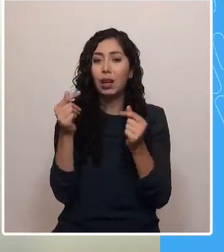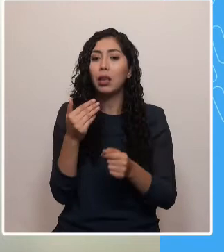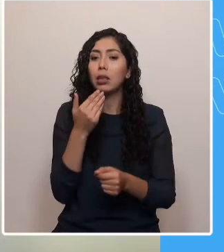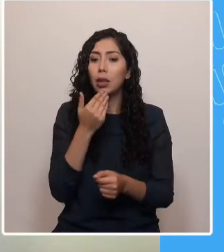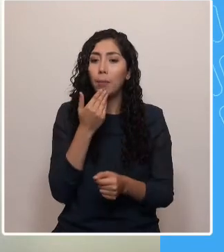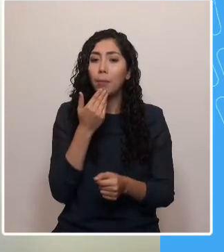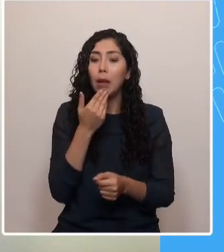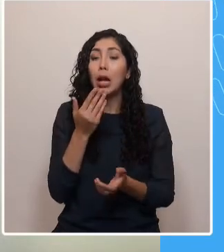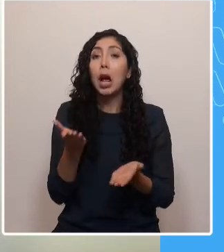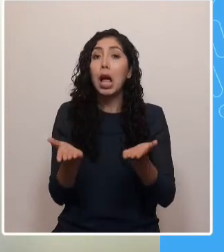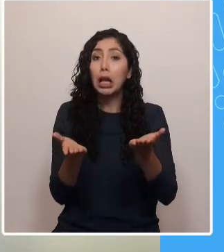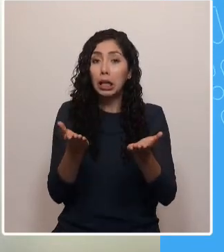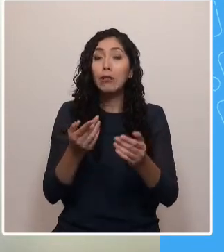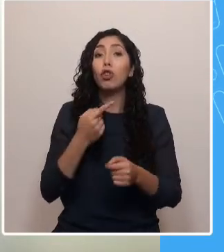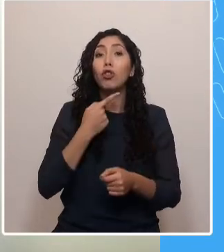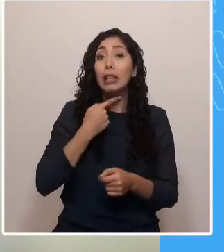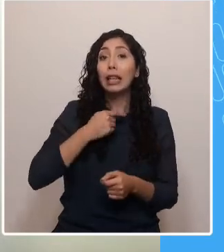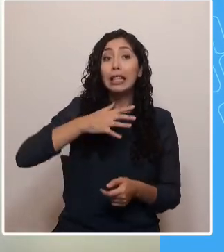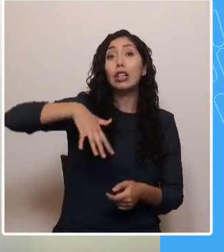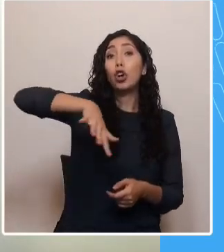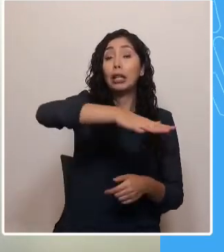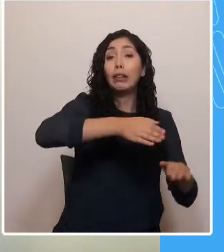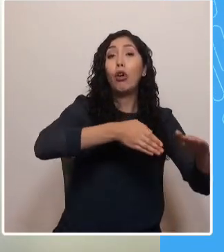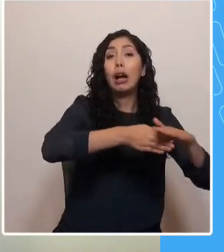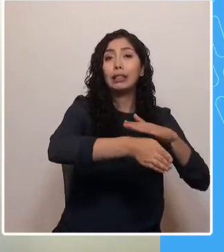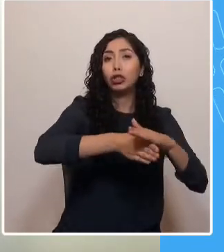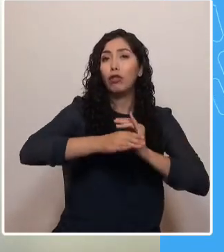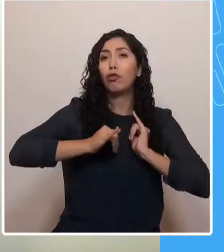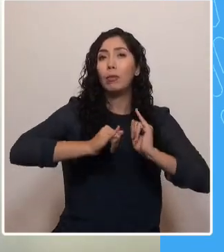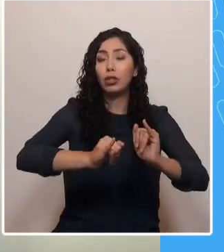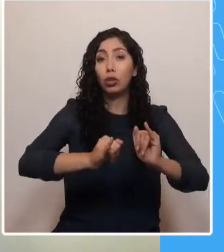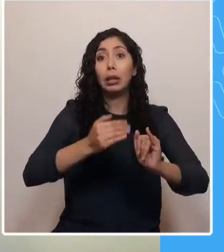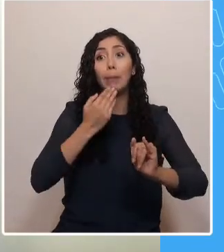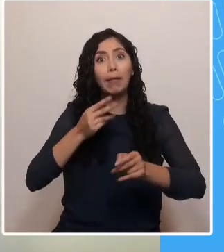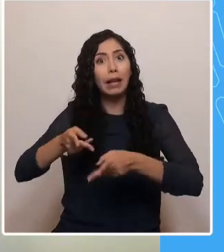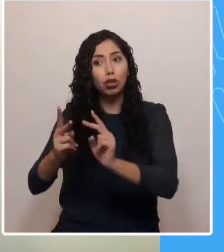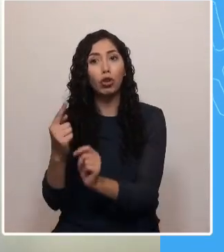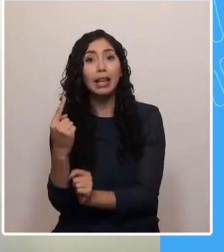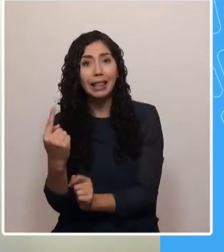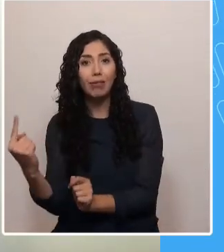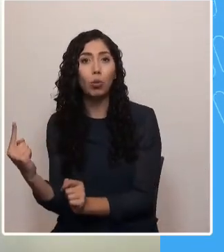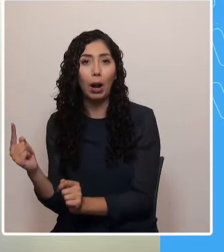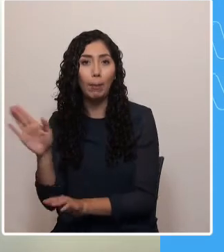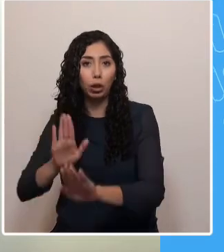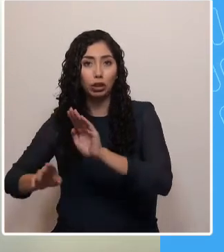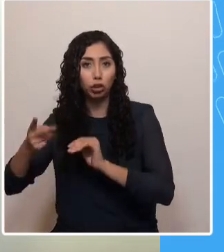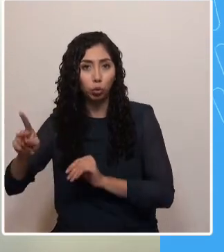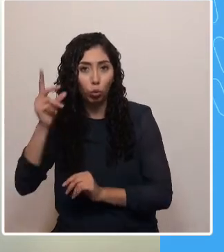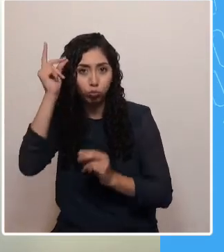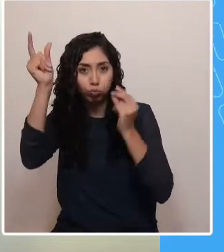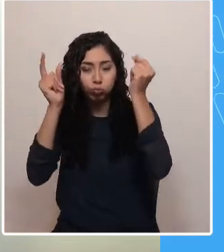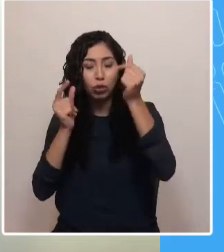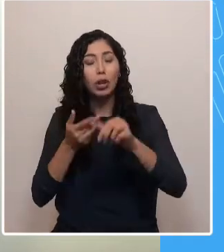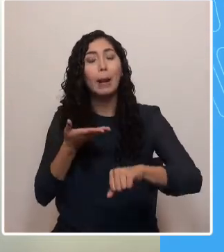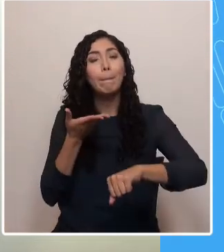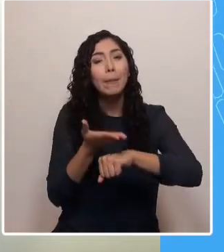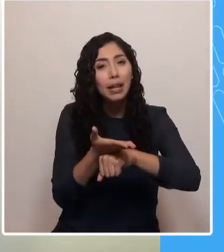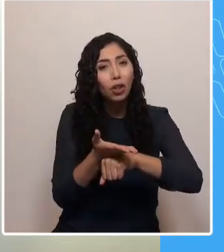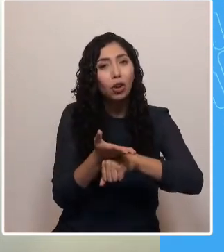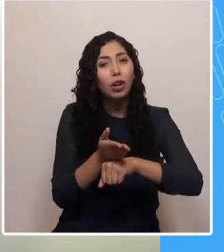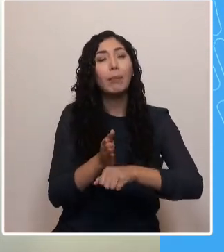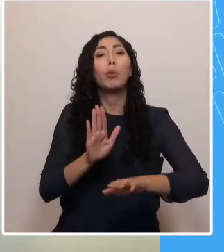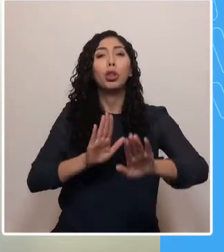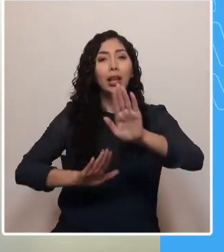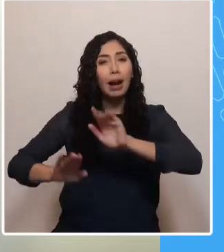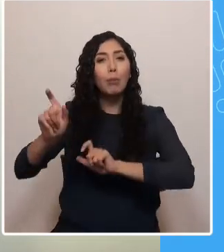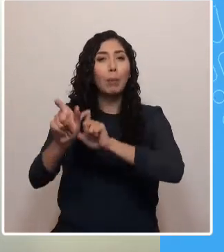colectivos de acceso a la información y los derechos individuales de protección a los creativos. Les pido con toda humildad que protejamos a los artistas como